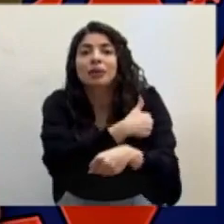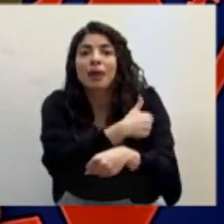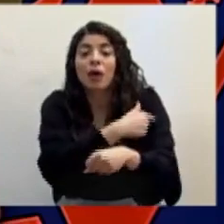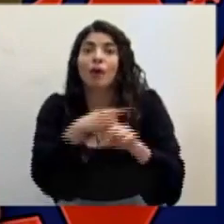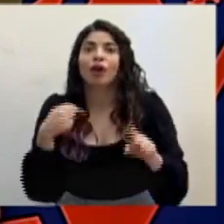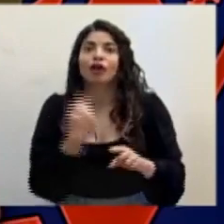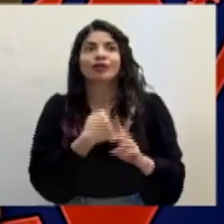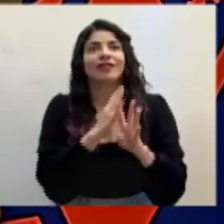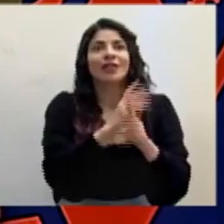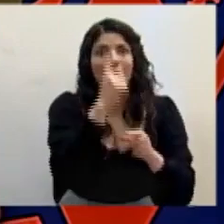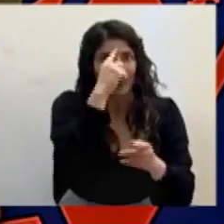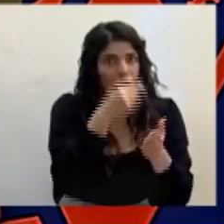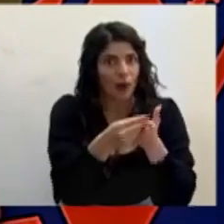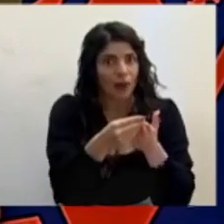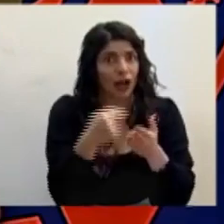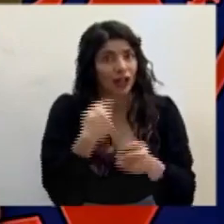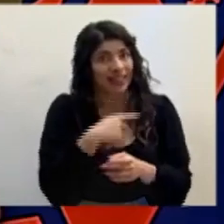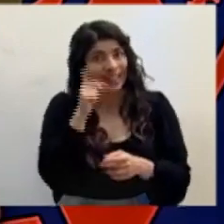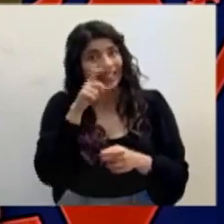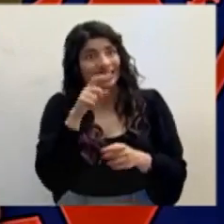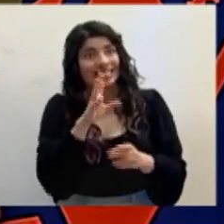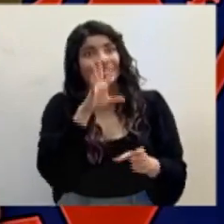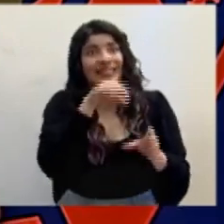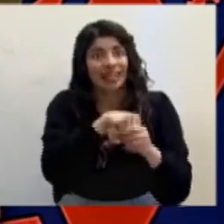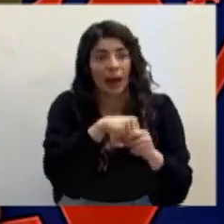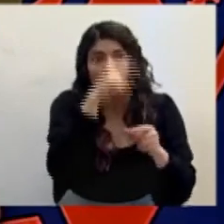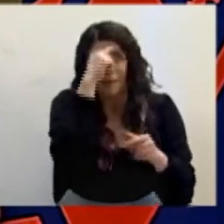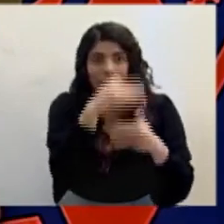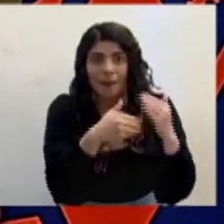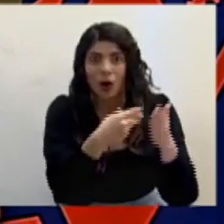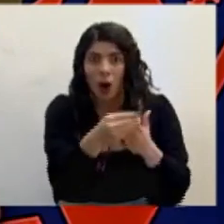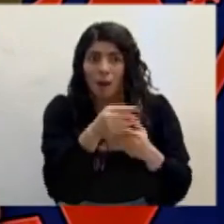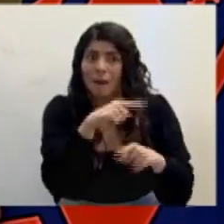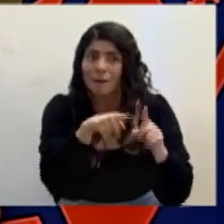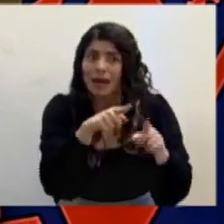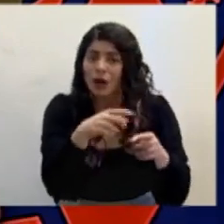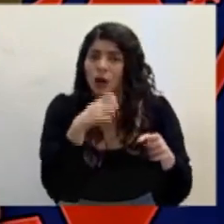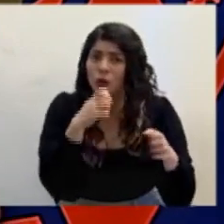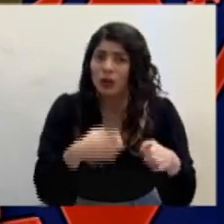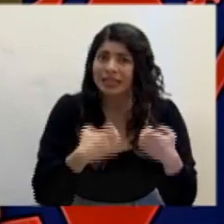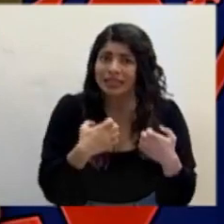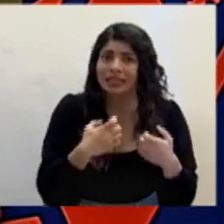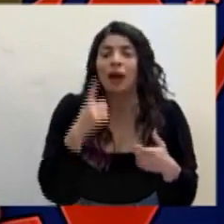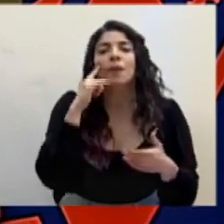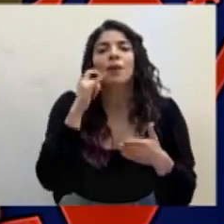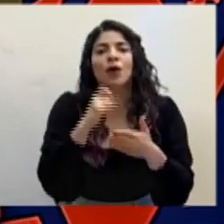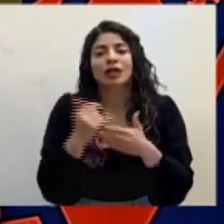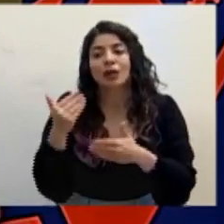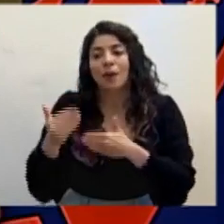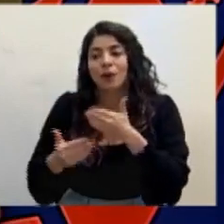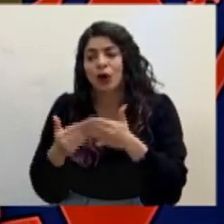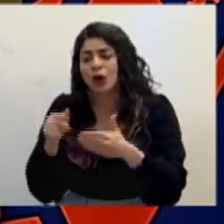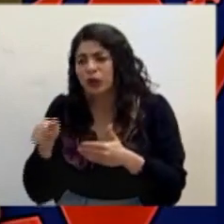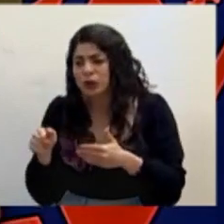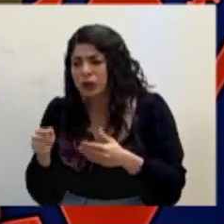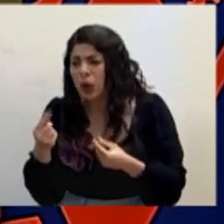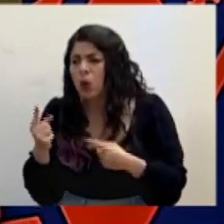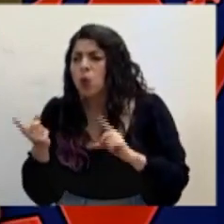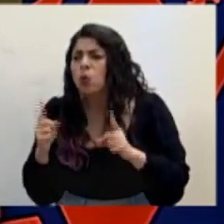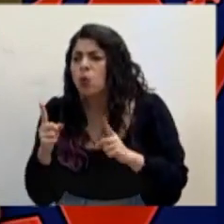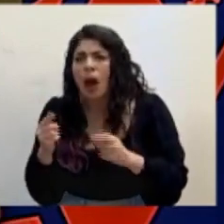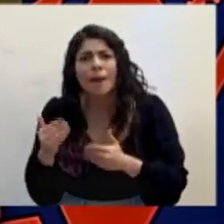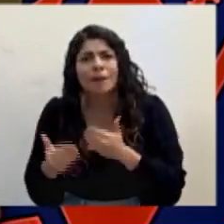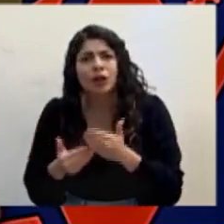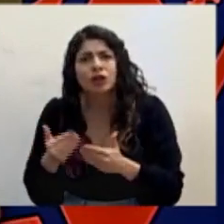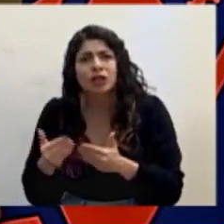sin embargo teníamos que entrar a la fila a comprar. Es ahí cuando empezamos a valorar el tipo de procedimiento que teníamos que hacer, que iba a